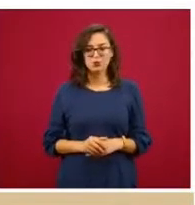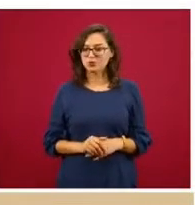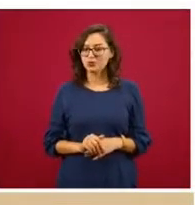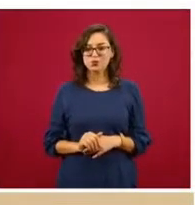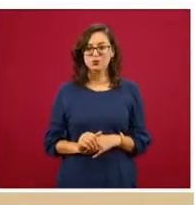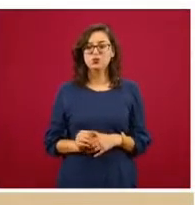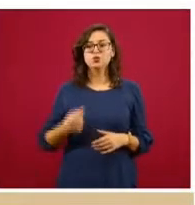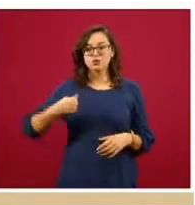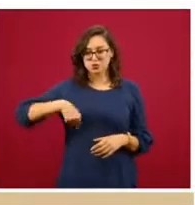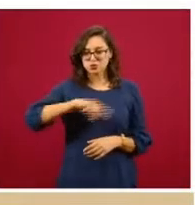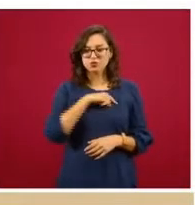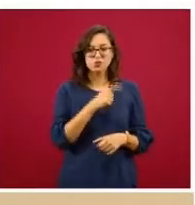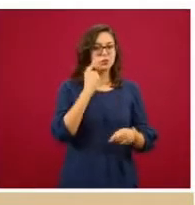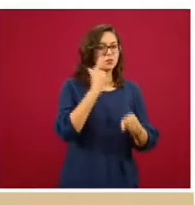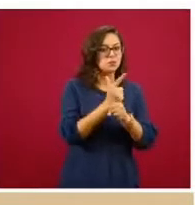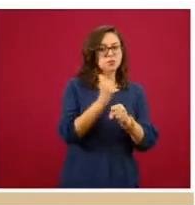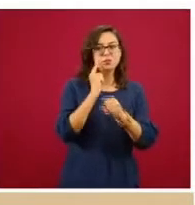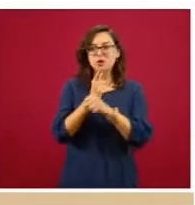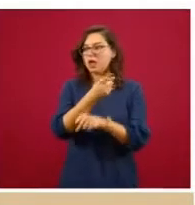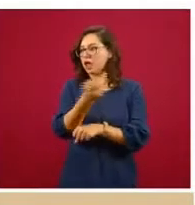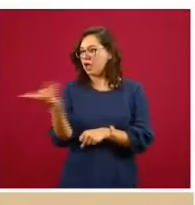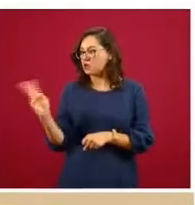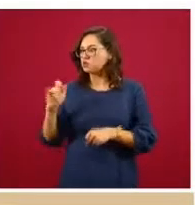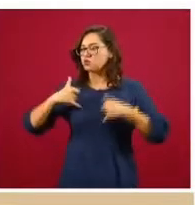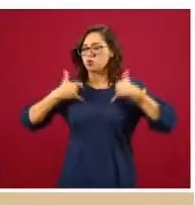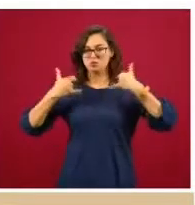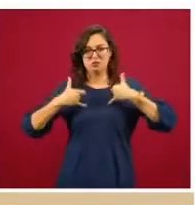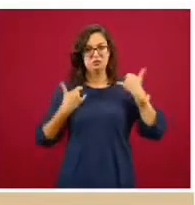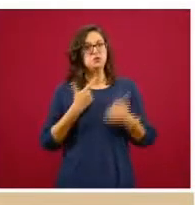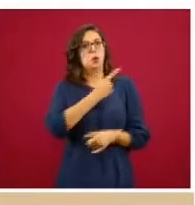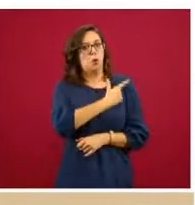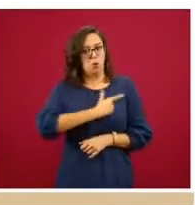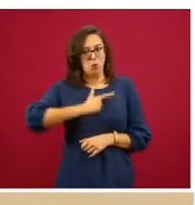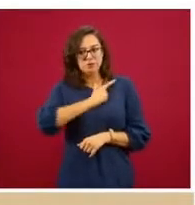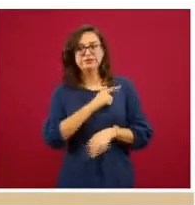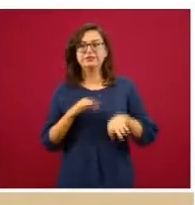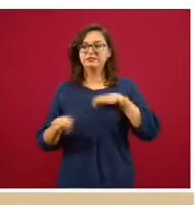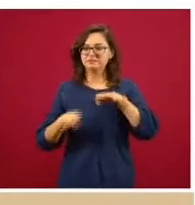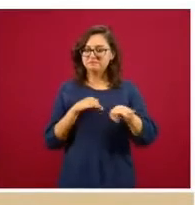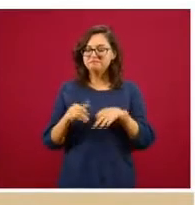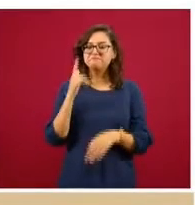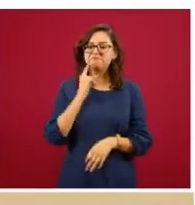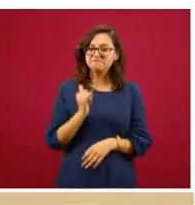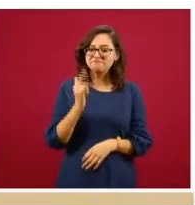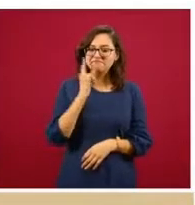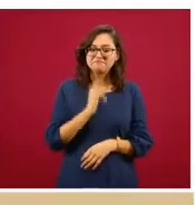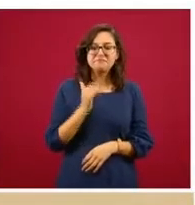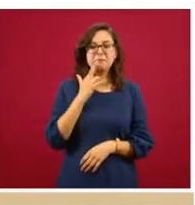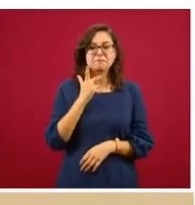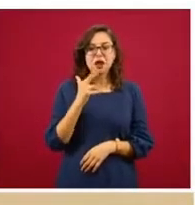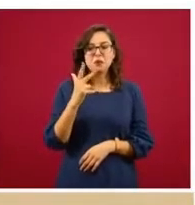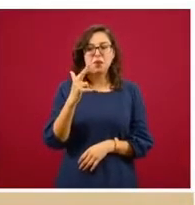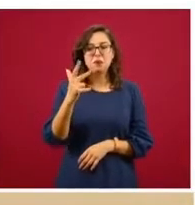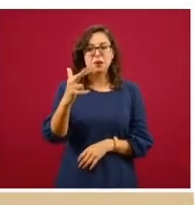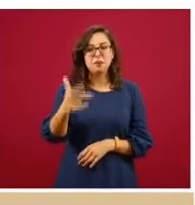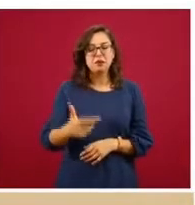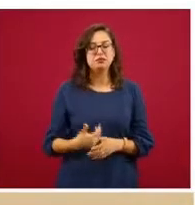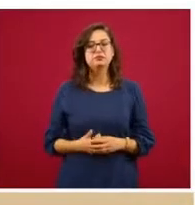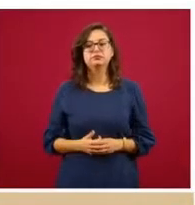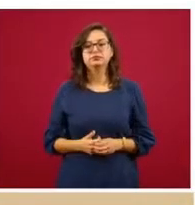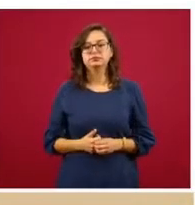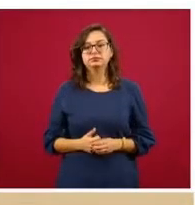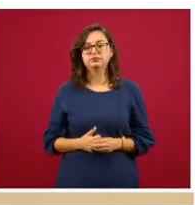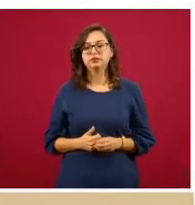hemos encontrado un gran compromiso por la juventud en este país para mejorar en todos los aspectos posibles, a lo